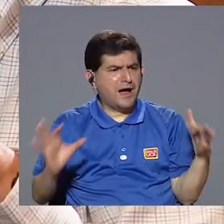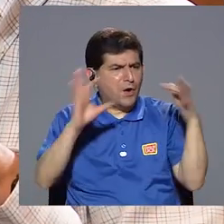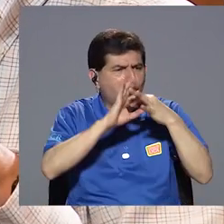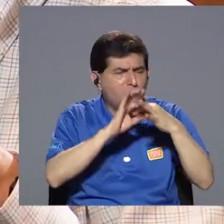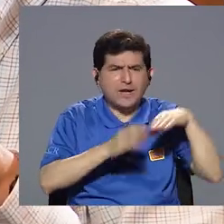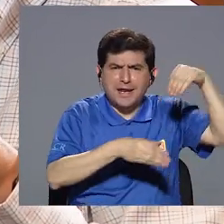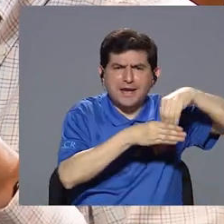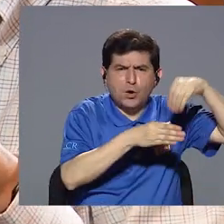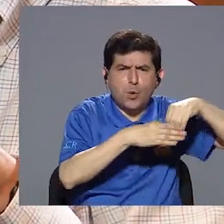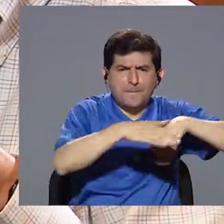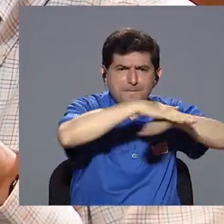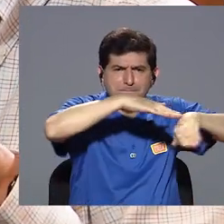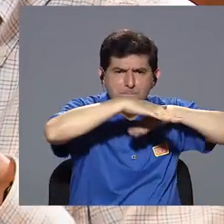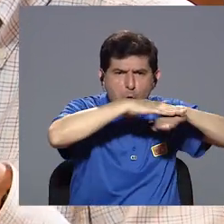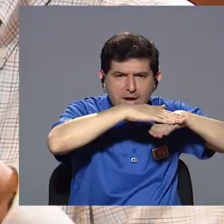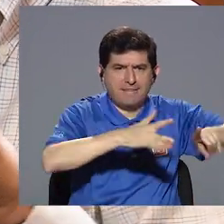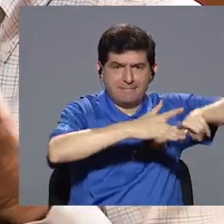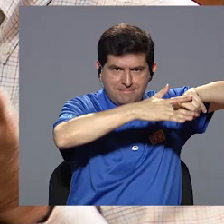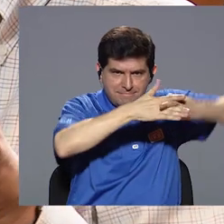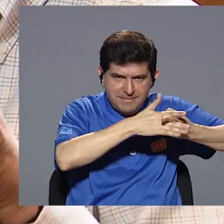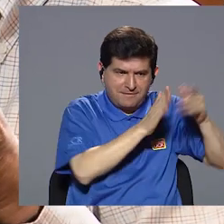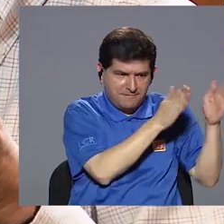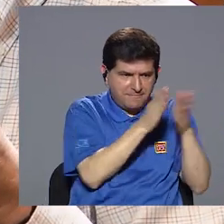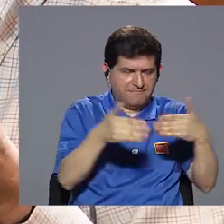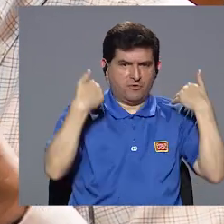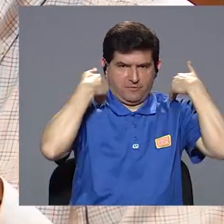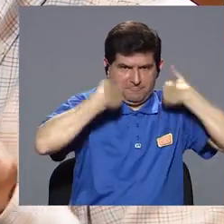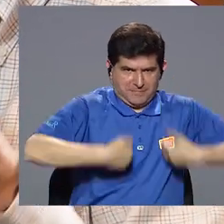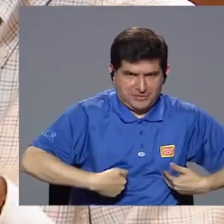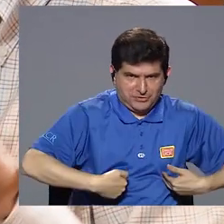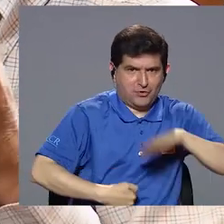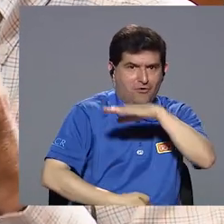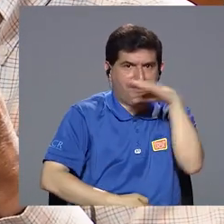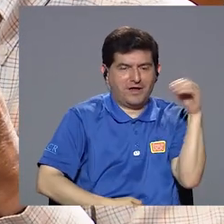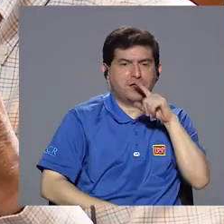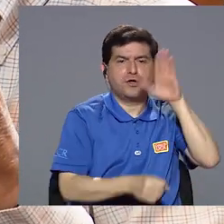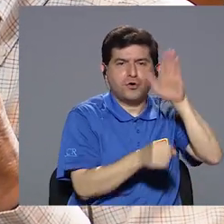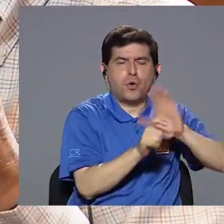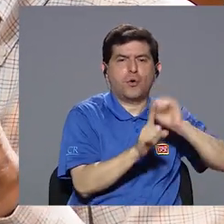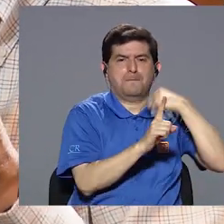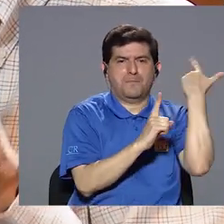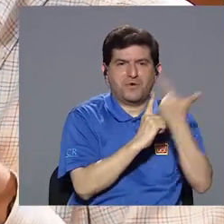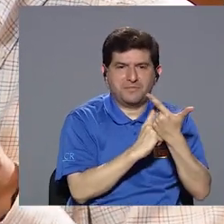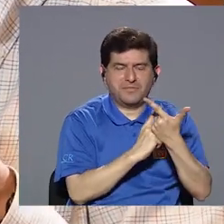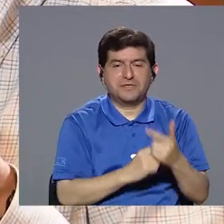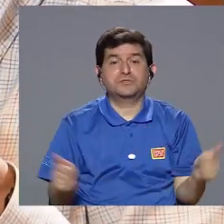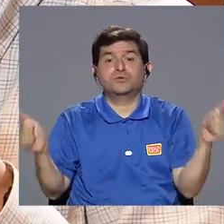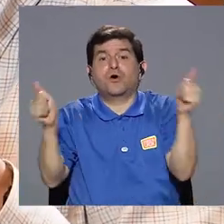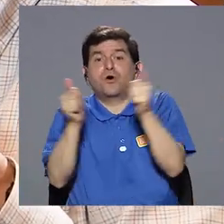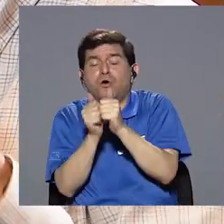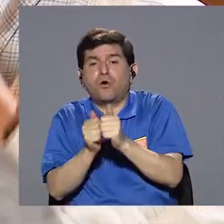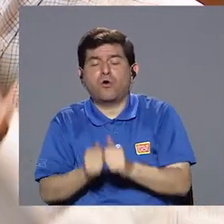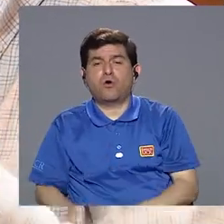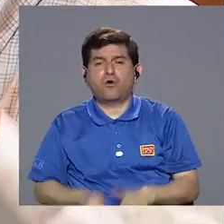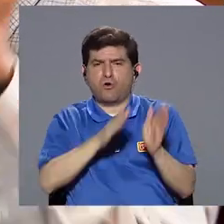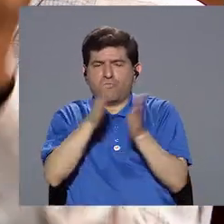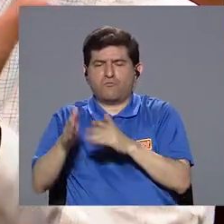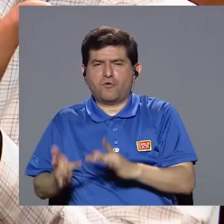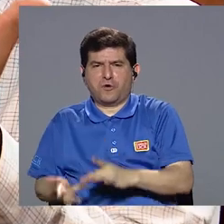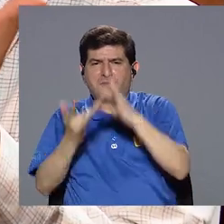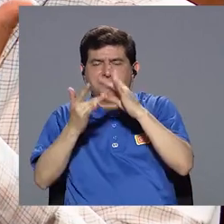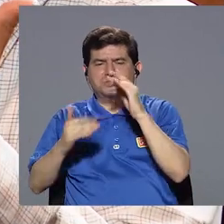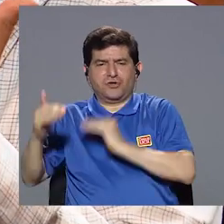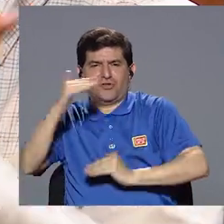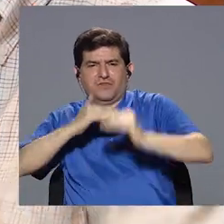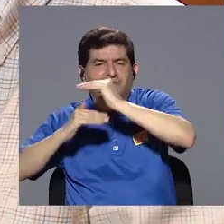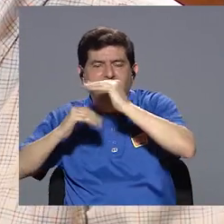cómo conjugar este componente básico inicial de formación humanista y de compromiso social con la formación